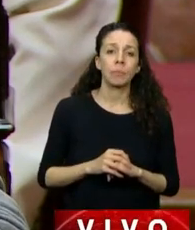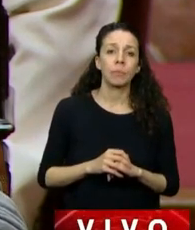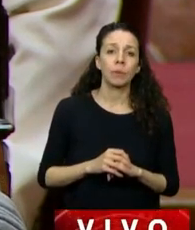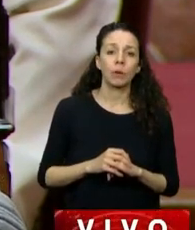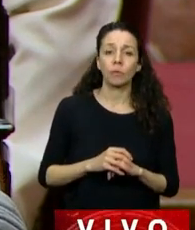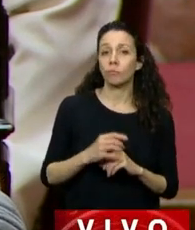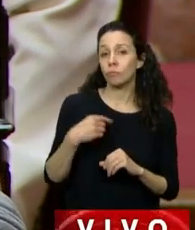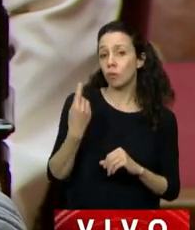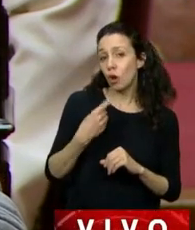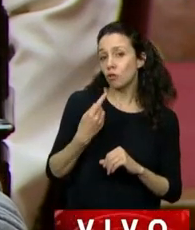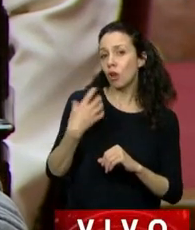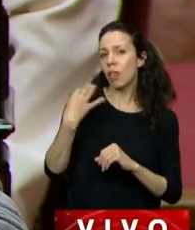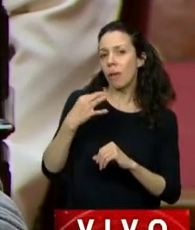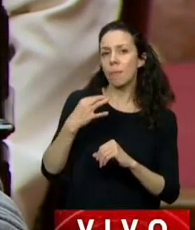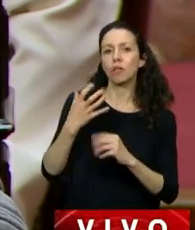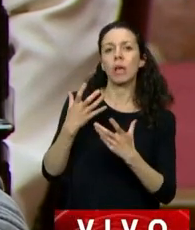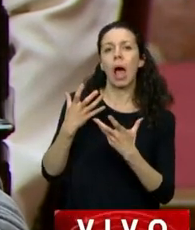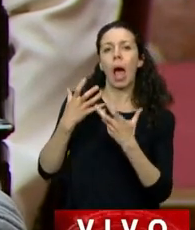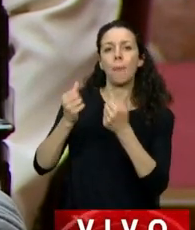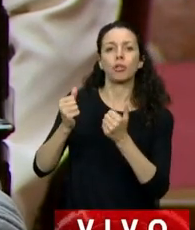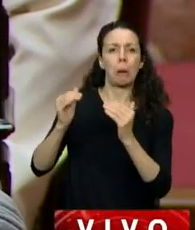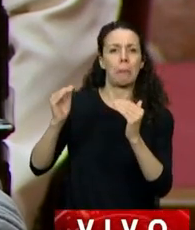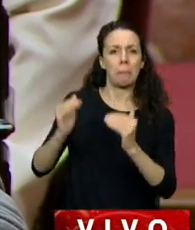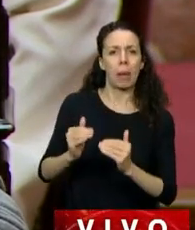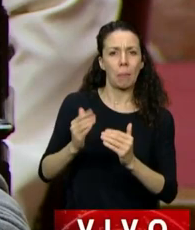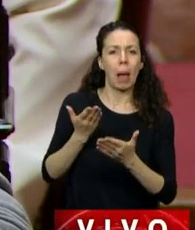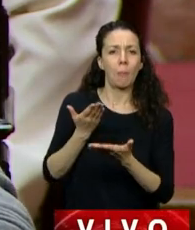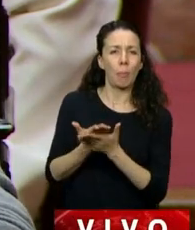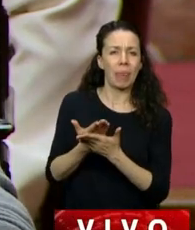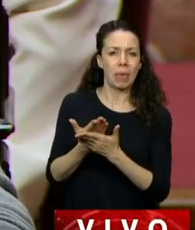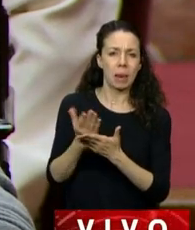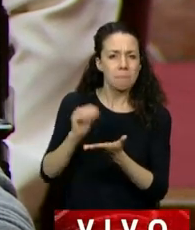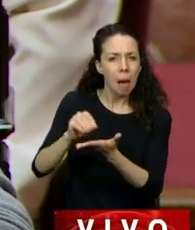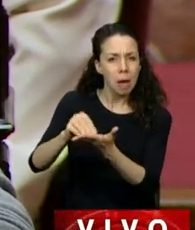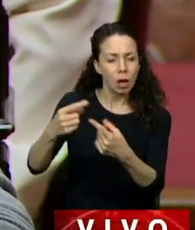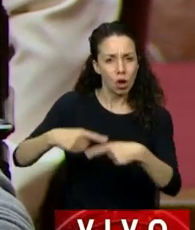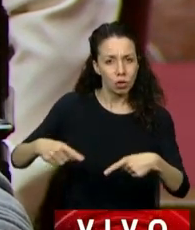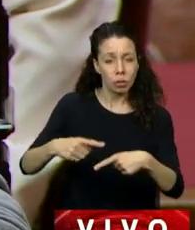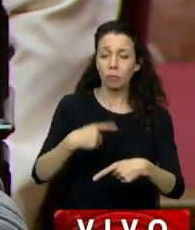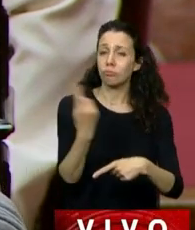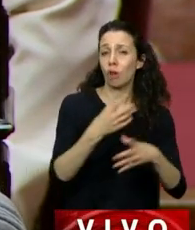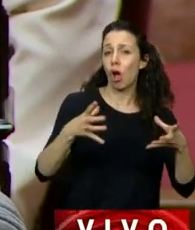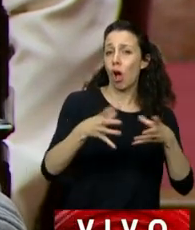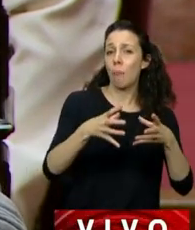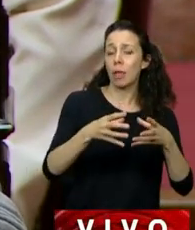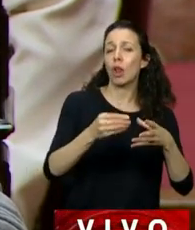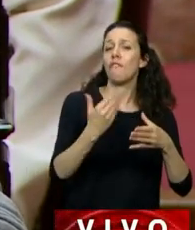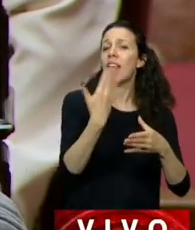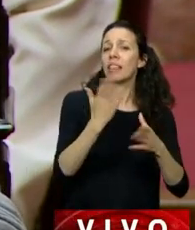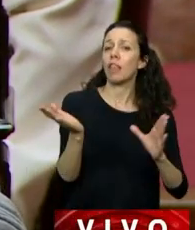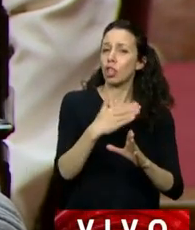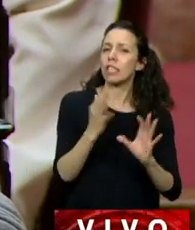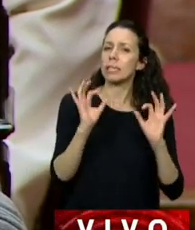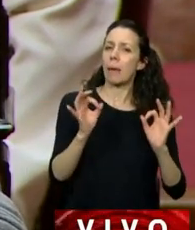tenemos que apoyarlo menos. Y cualquier partido del Frente de Todos, cualquier compañero del Frente de Todos sabe que para dar cualquier